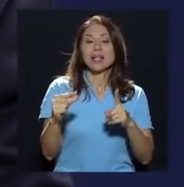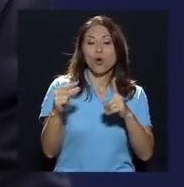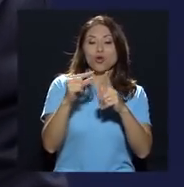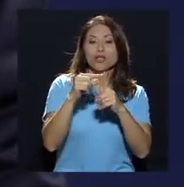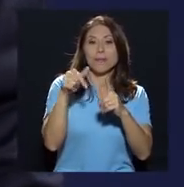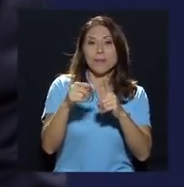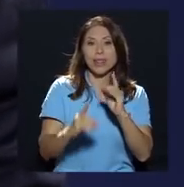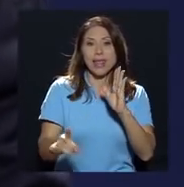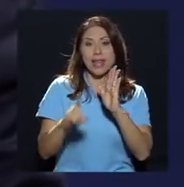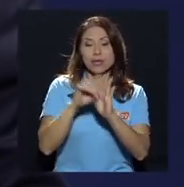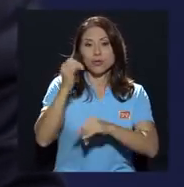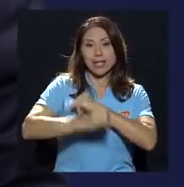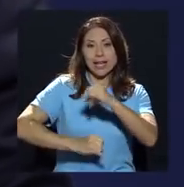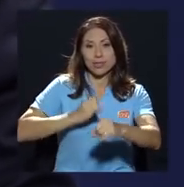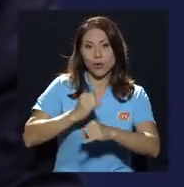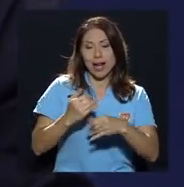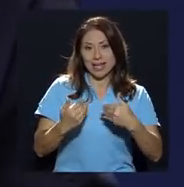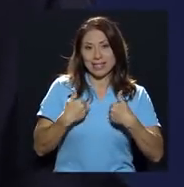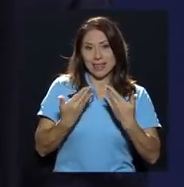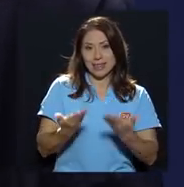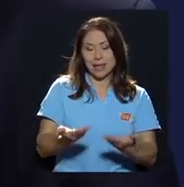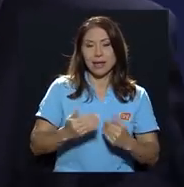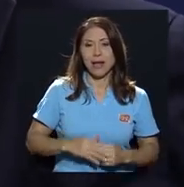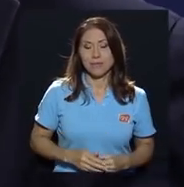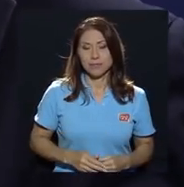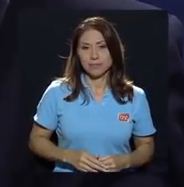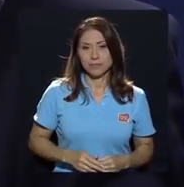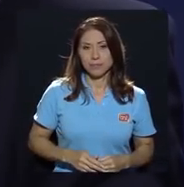del derecho internacional que retenga